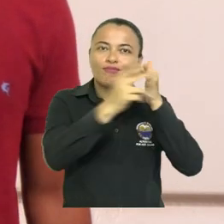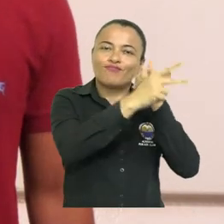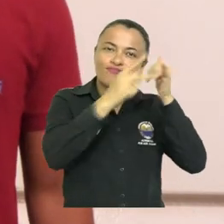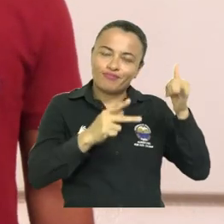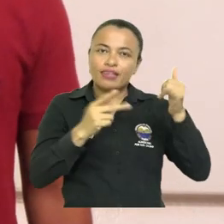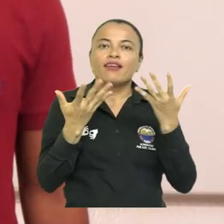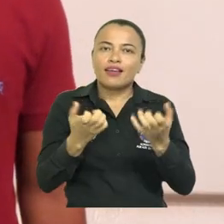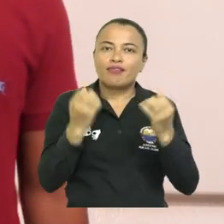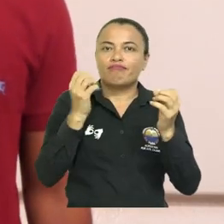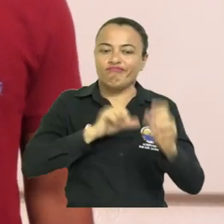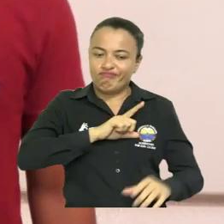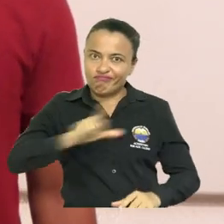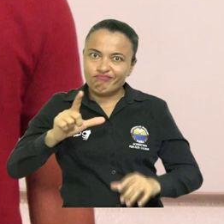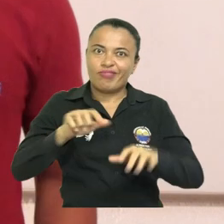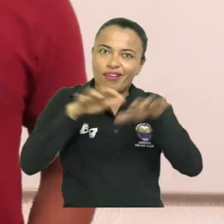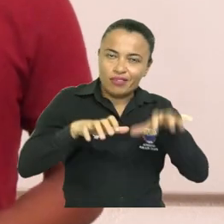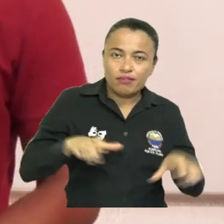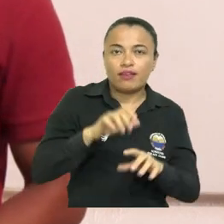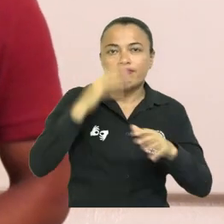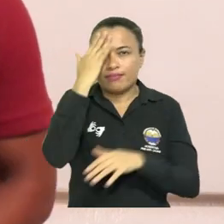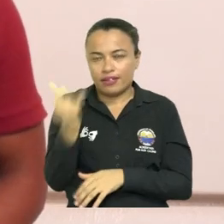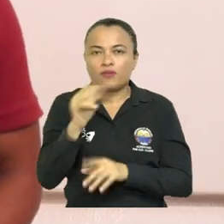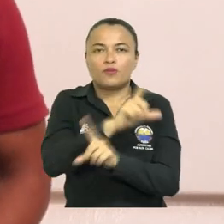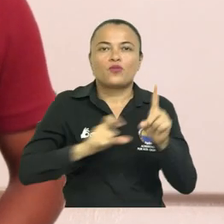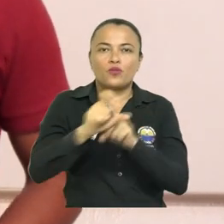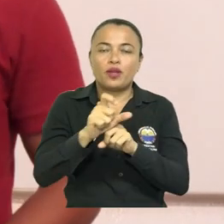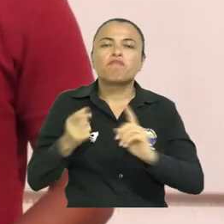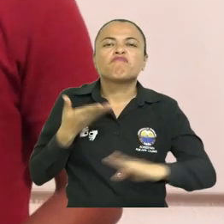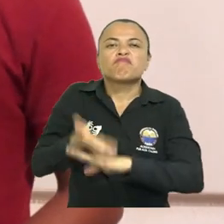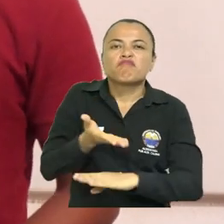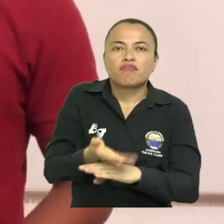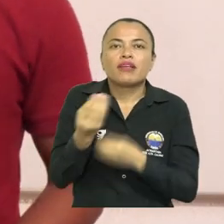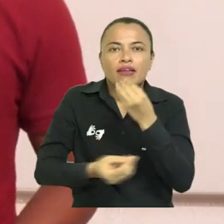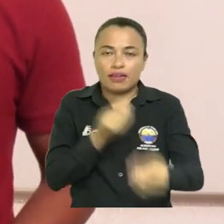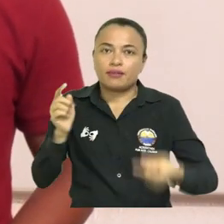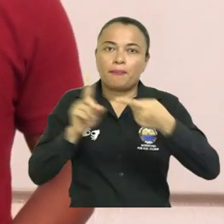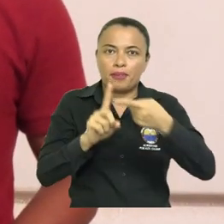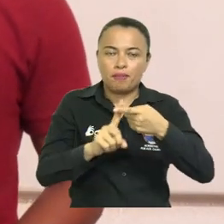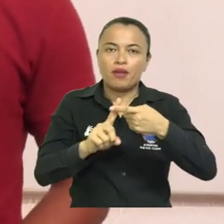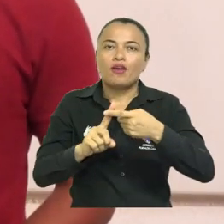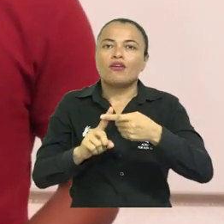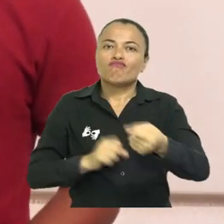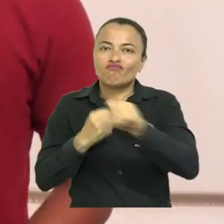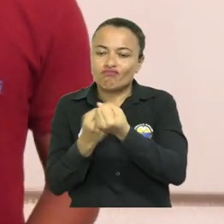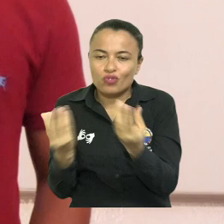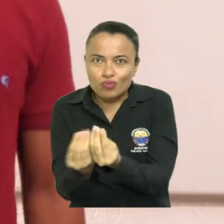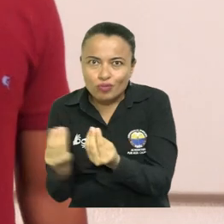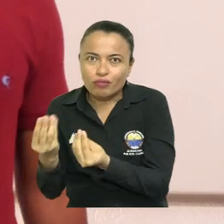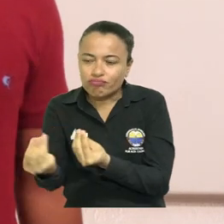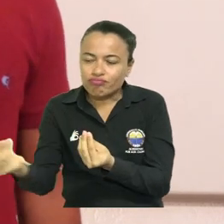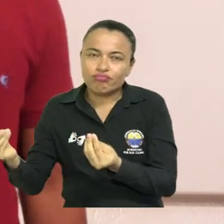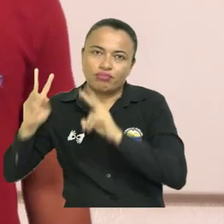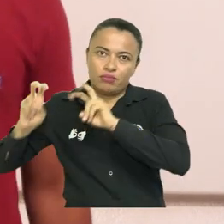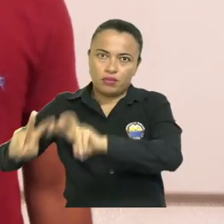por el liderazgo en actividades académicas y culturales. Entre nuestras propuestas están, en primer lugar, fortalecer los semilleros de investigación.